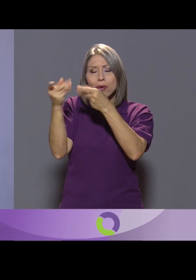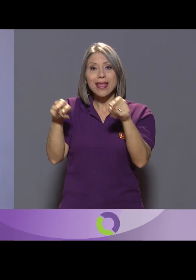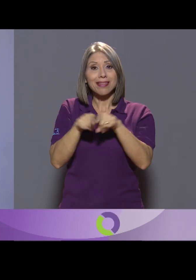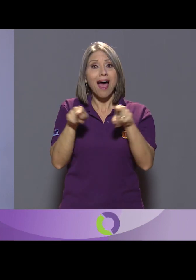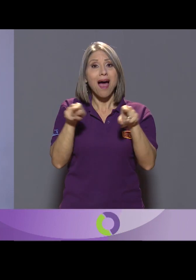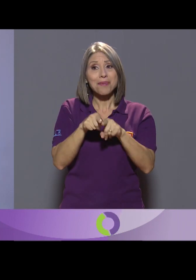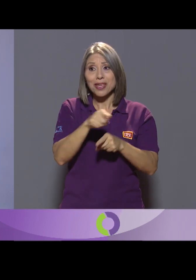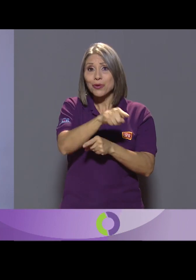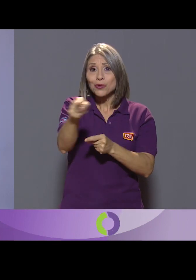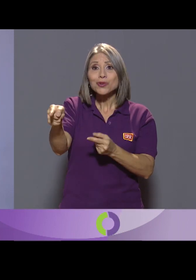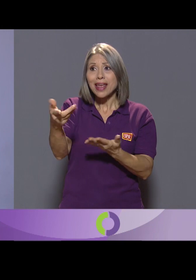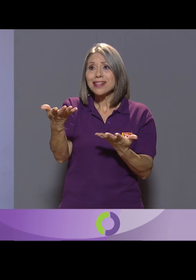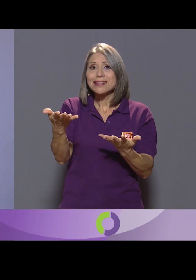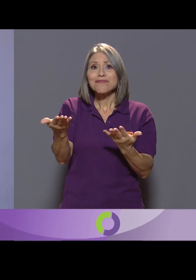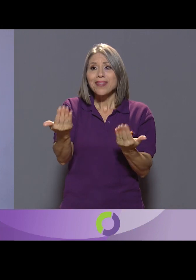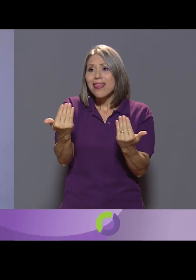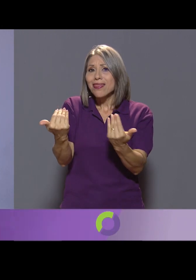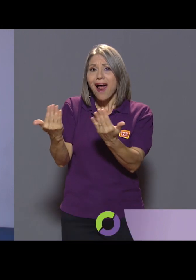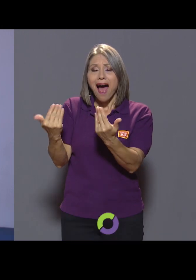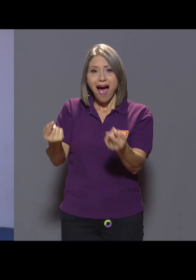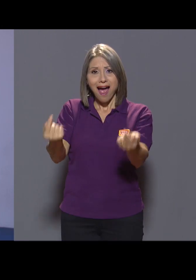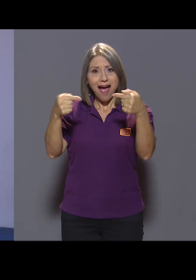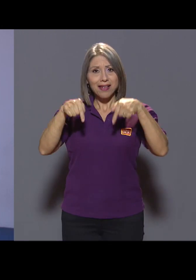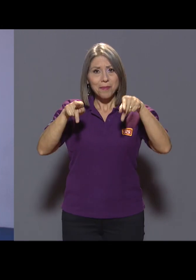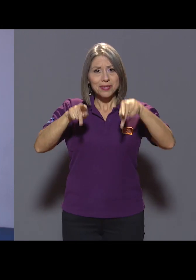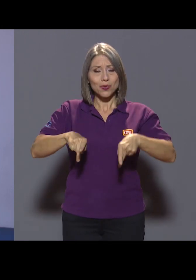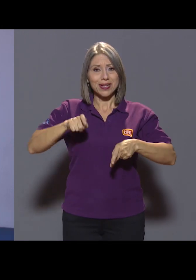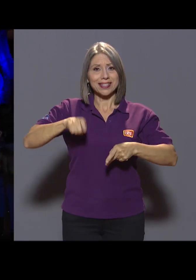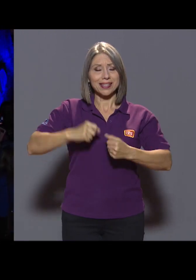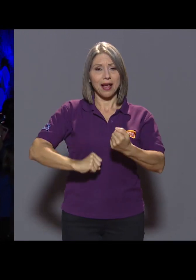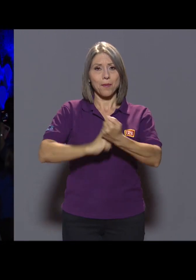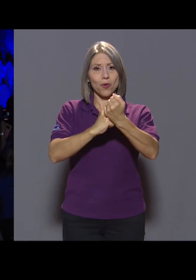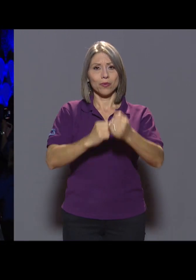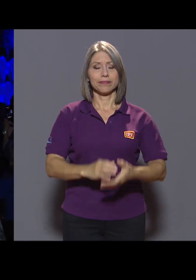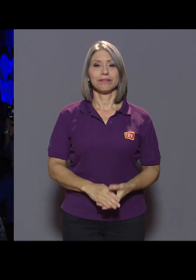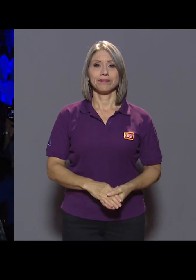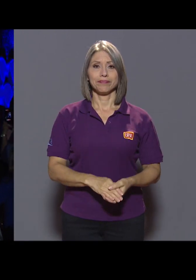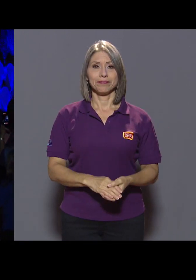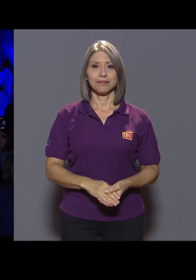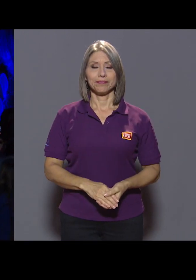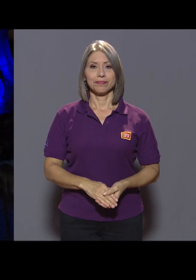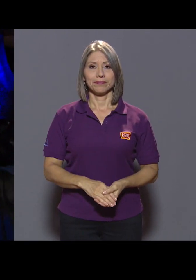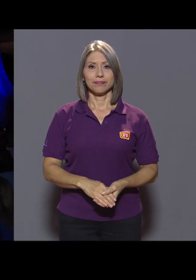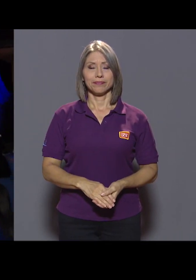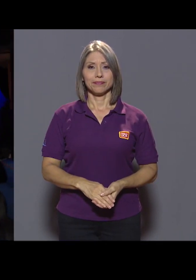las acciones, verdad, y también para que nos traigan personas que necesiten de estos apoyos.